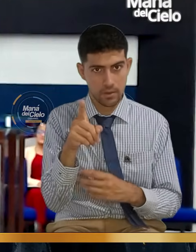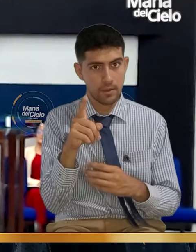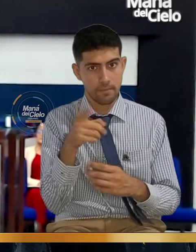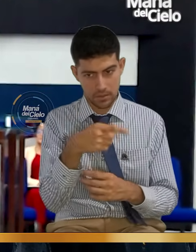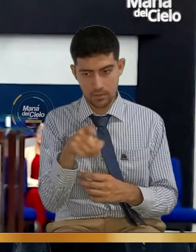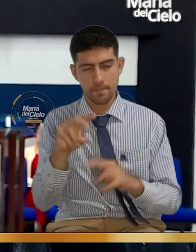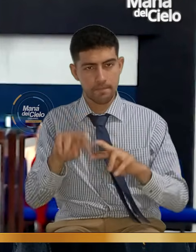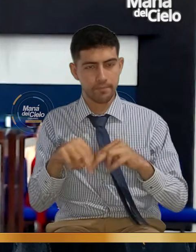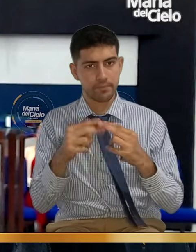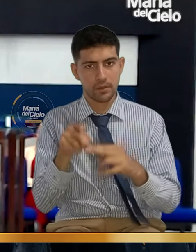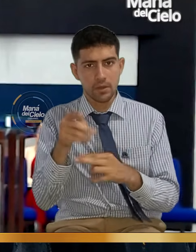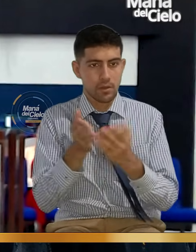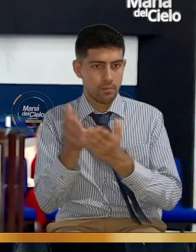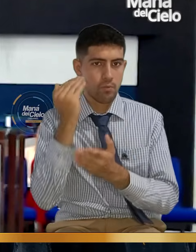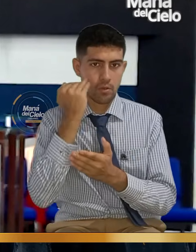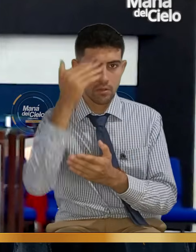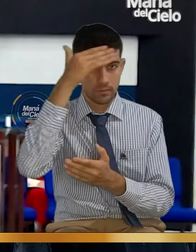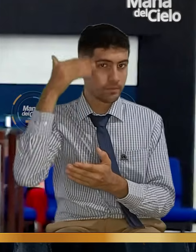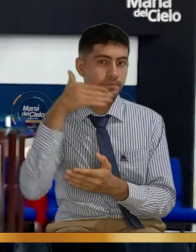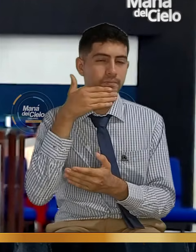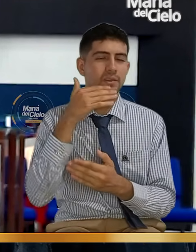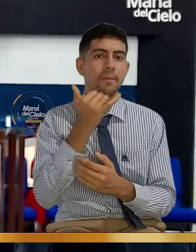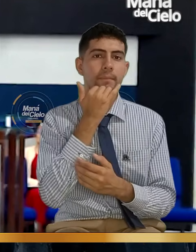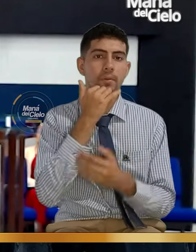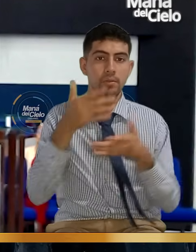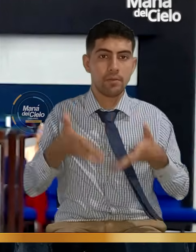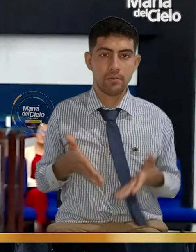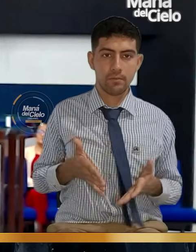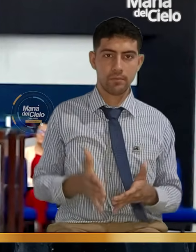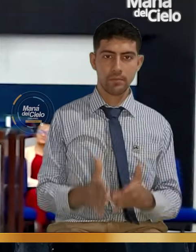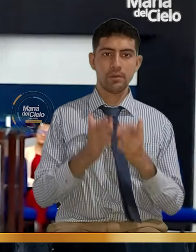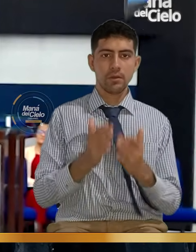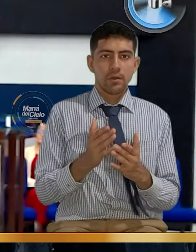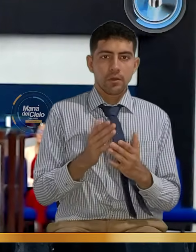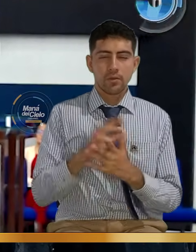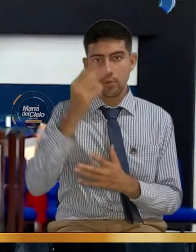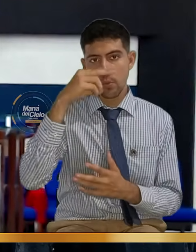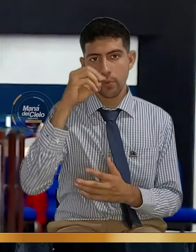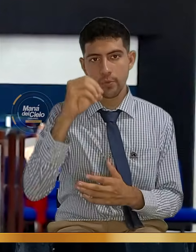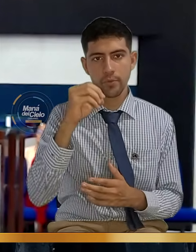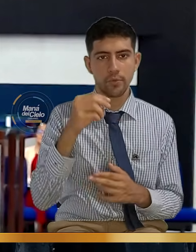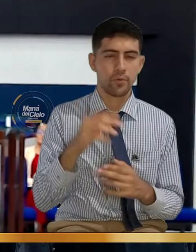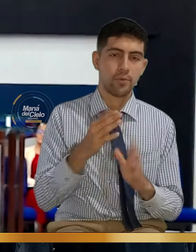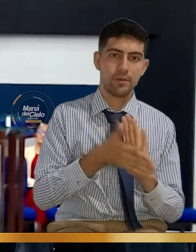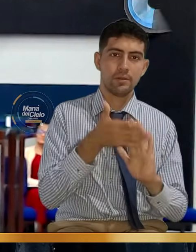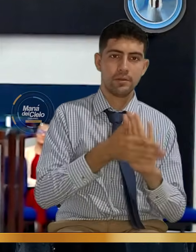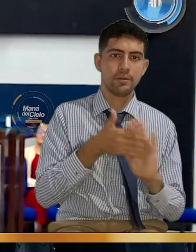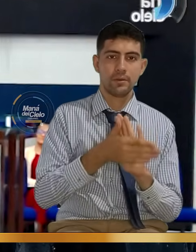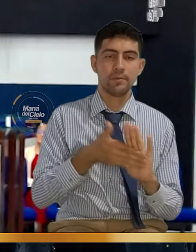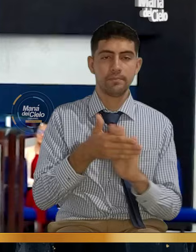me ha puesto feliz. Amén. Pero al tiempo ya Agar empezó a hacerle mala cara